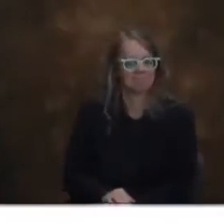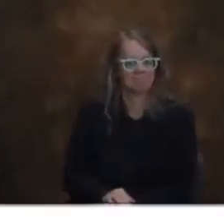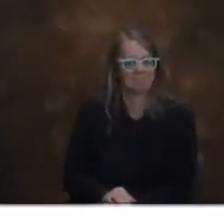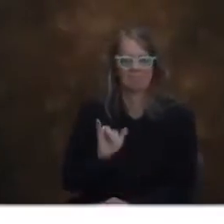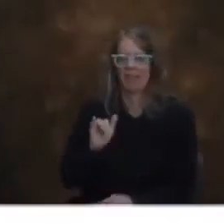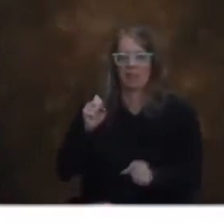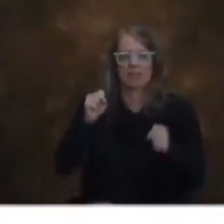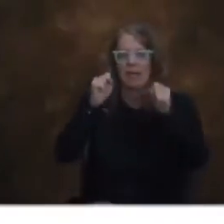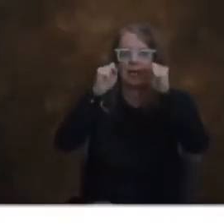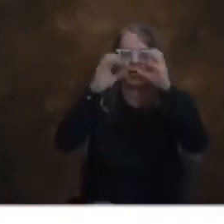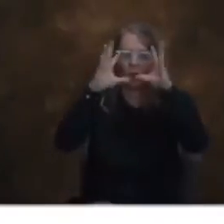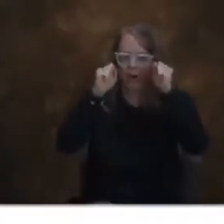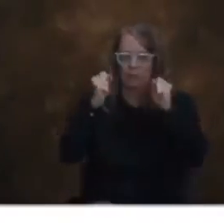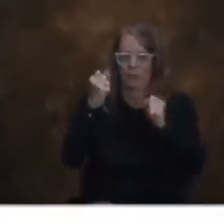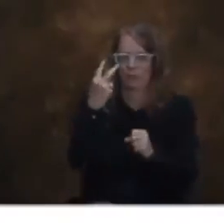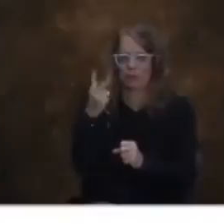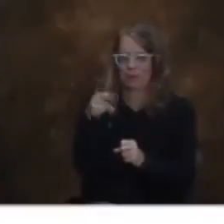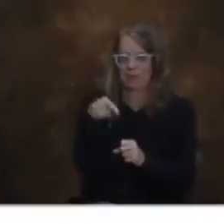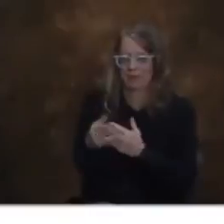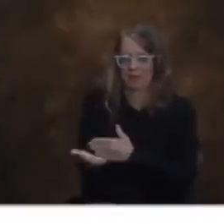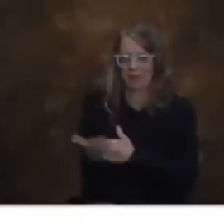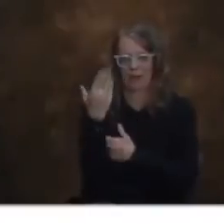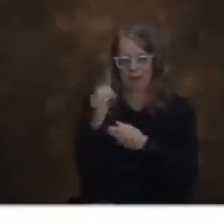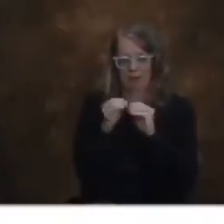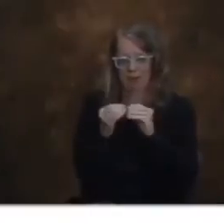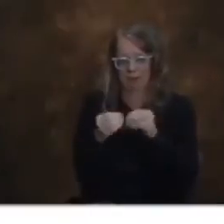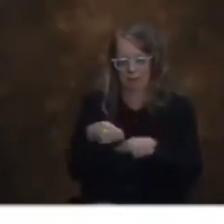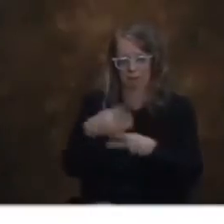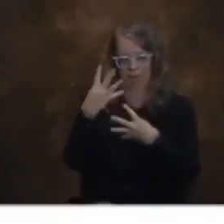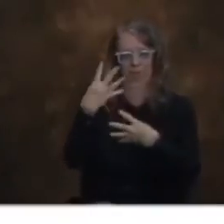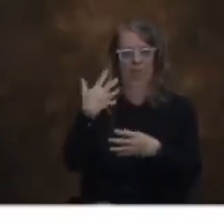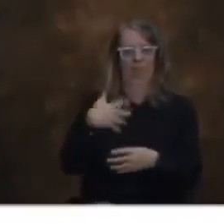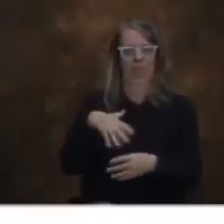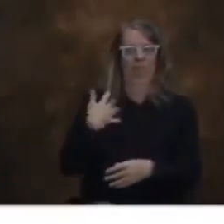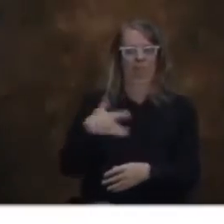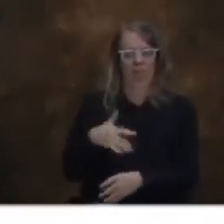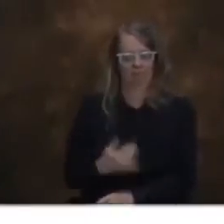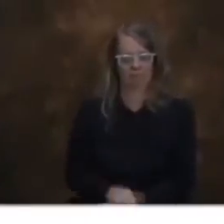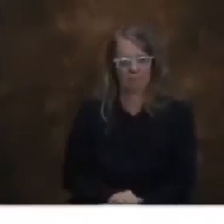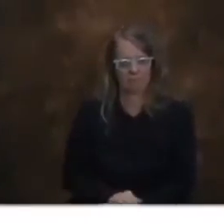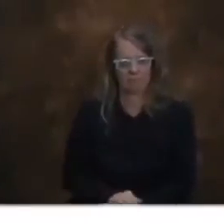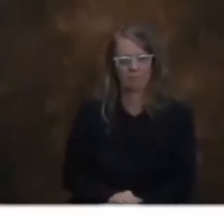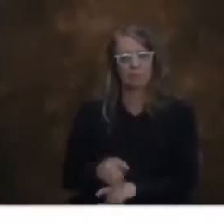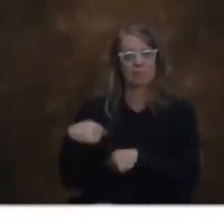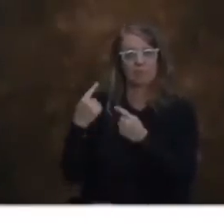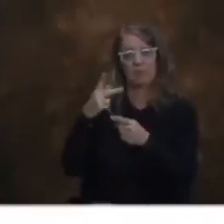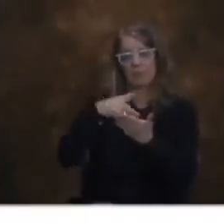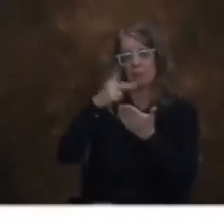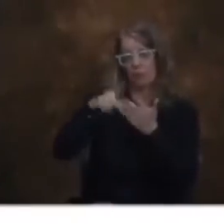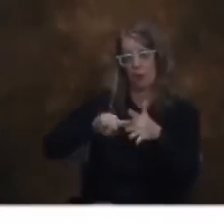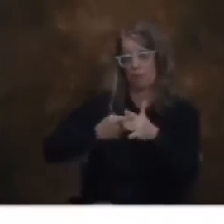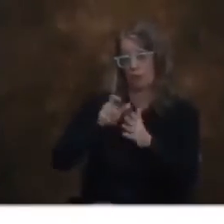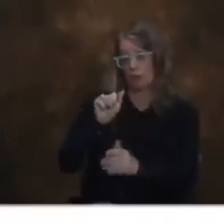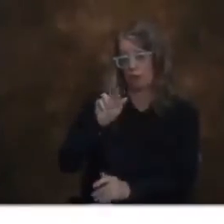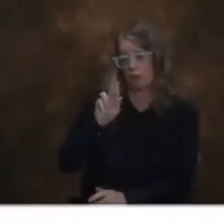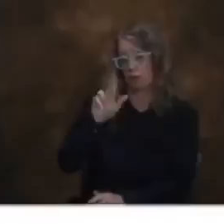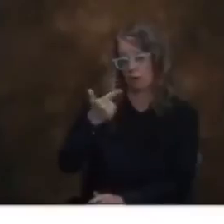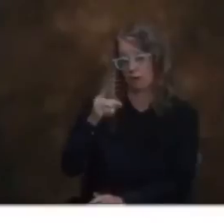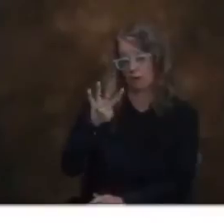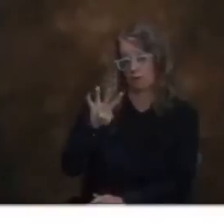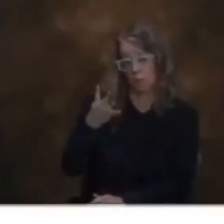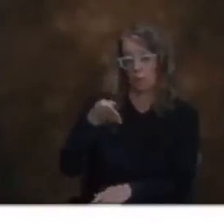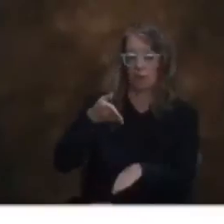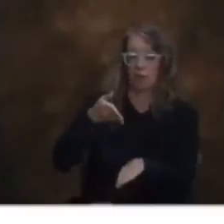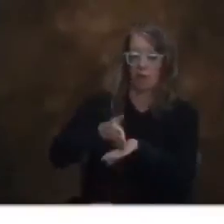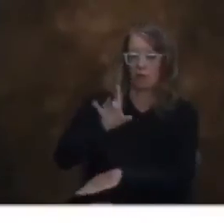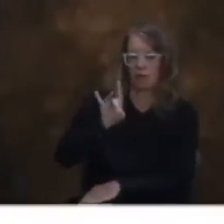eso ha sido increíble poder verlo esta mañana cuando vimos los números desde que comenzó el programa el 4 de agosto